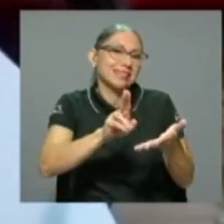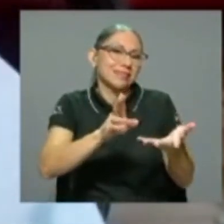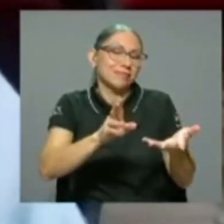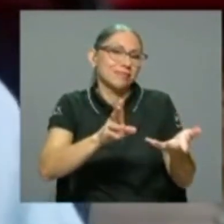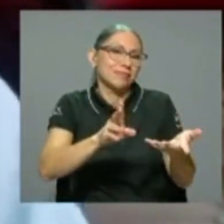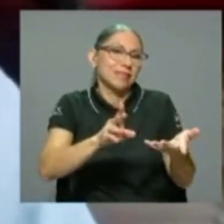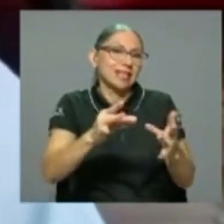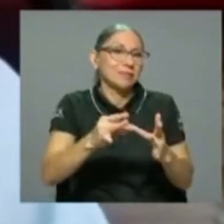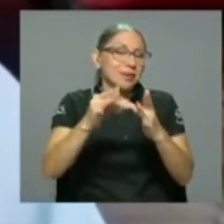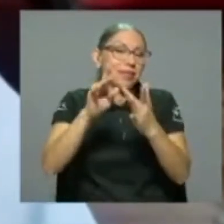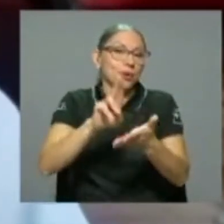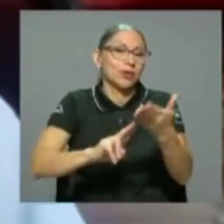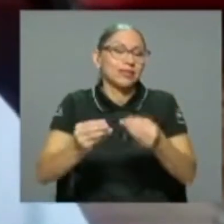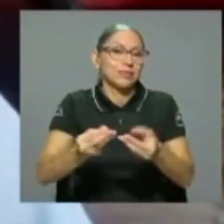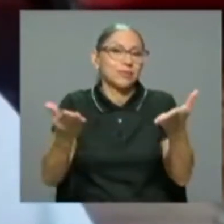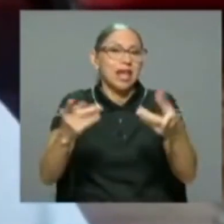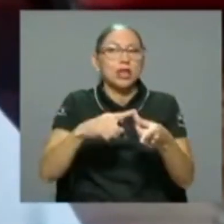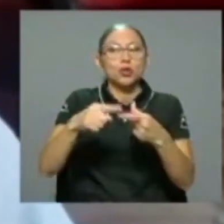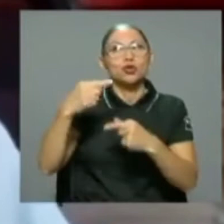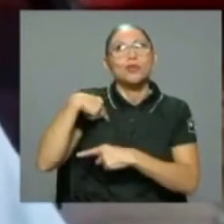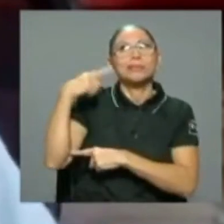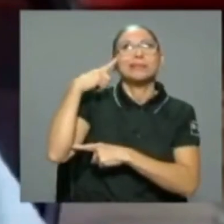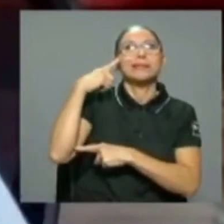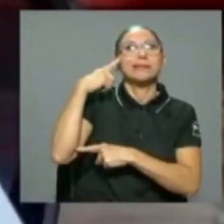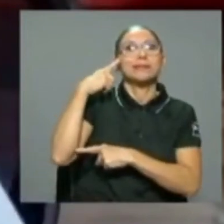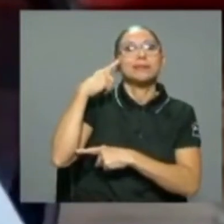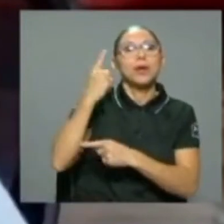cosa con ayuda de la fundación de la